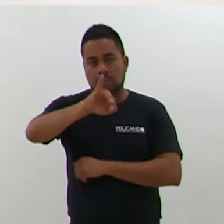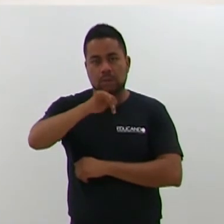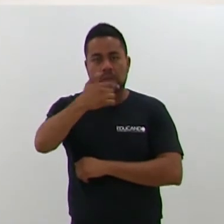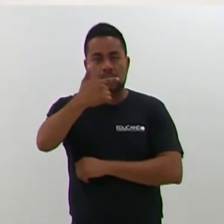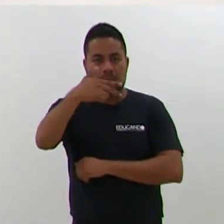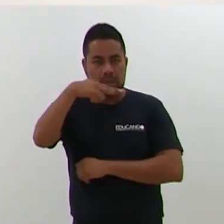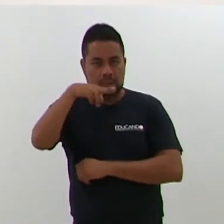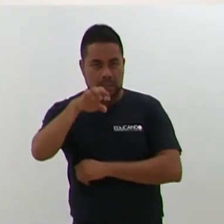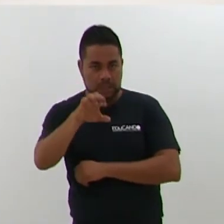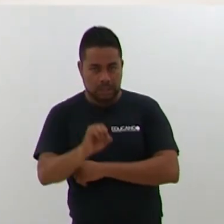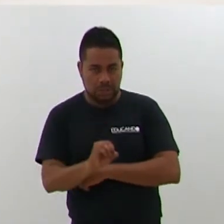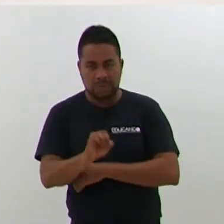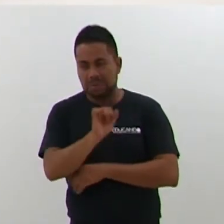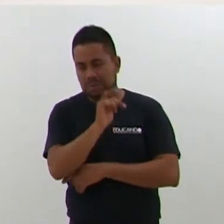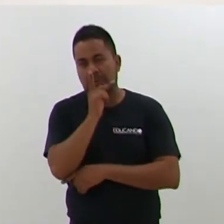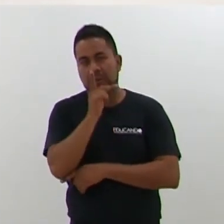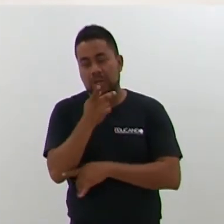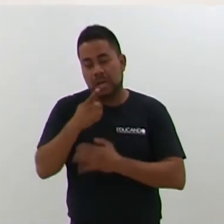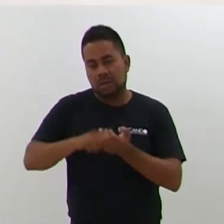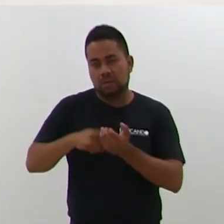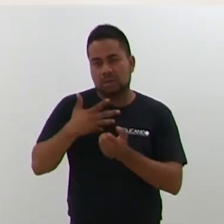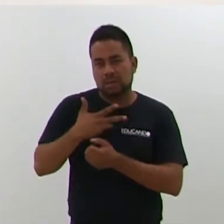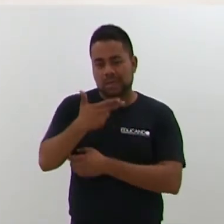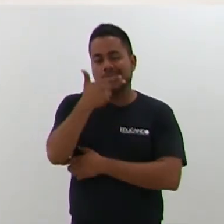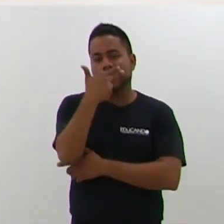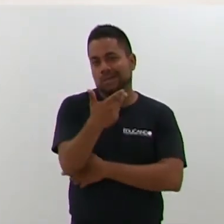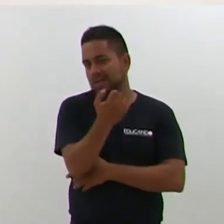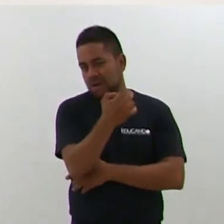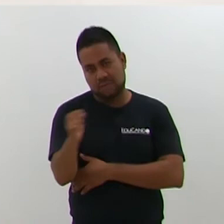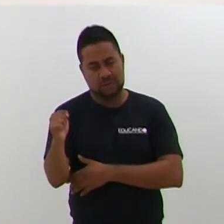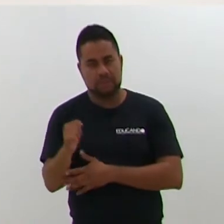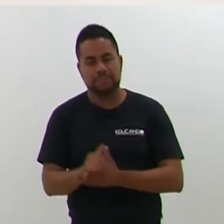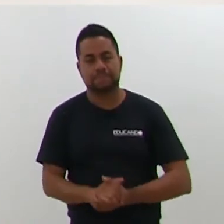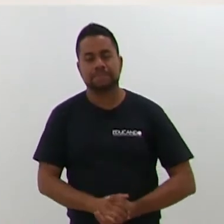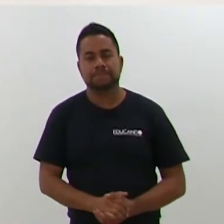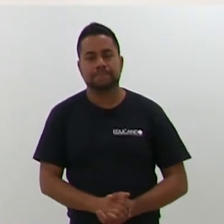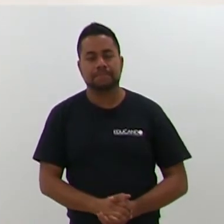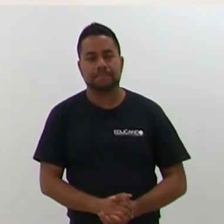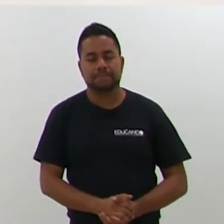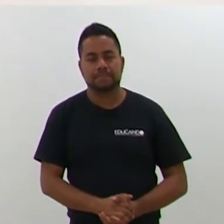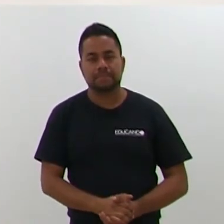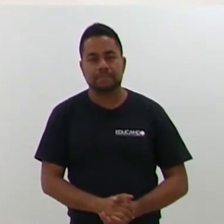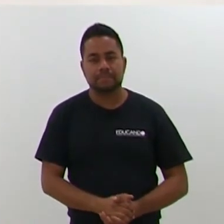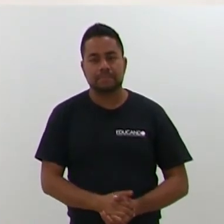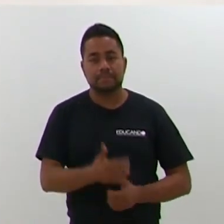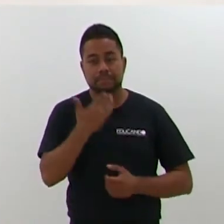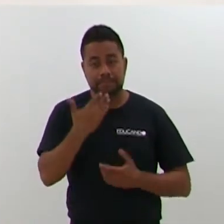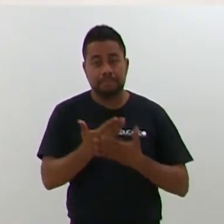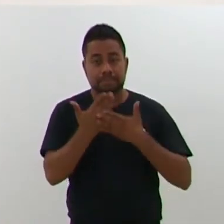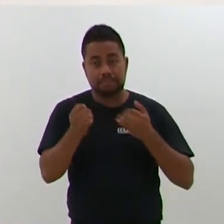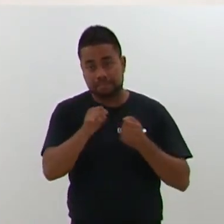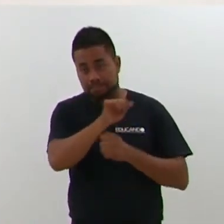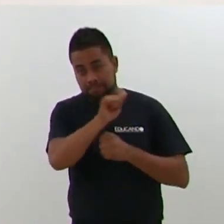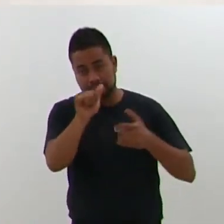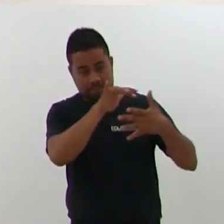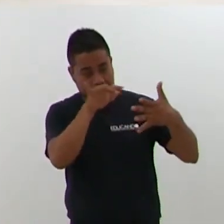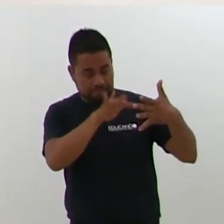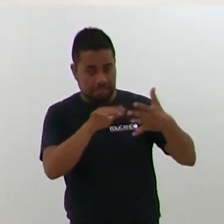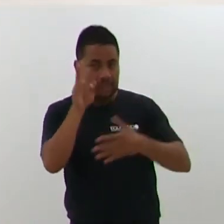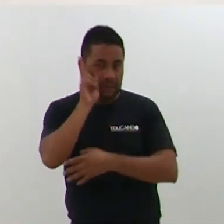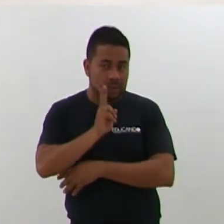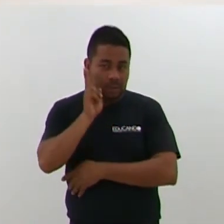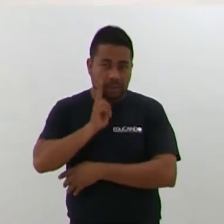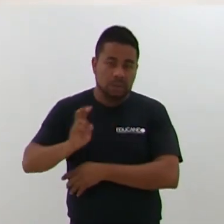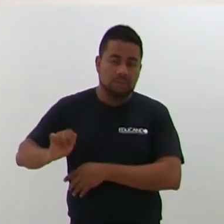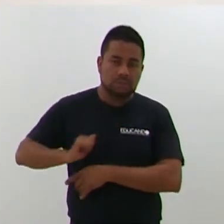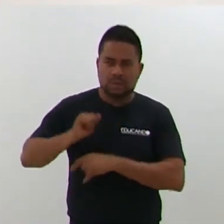H. Recuérdenlo bien. Bueno, ahora vamos a trabajar el siguiente texto. A ver si es posible,